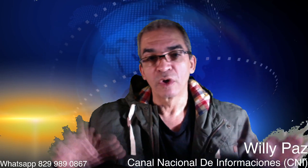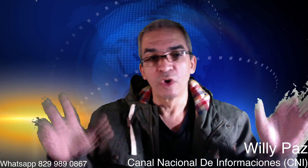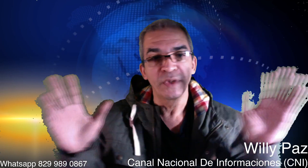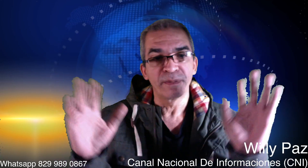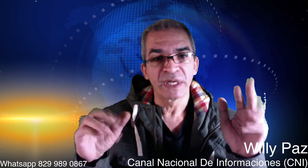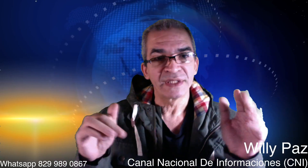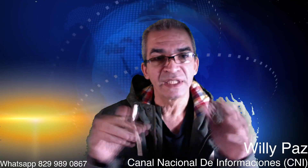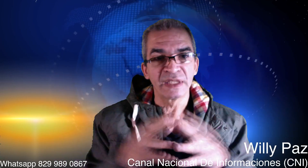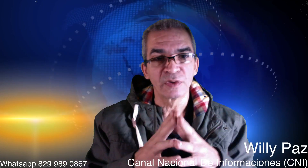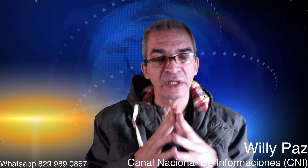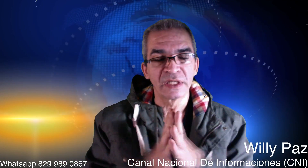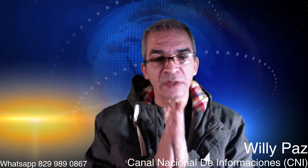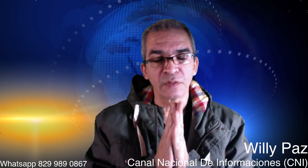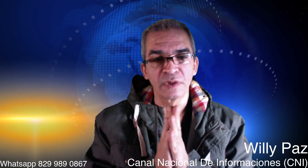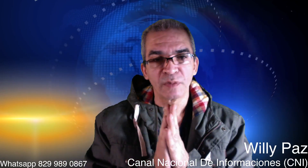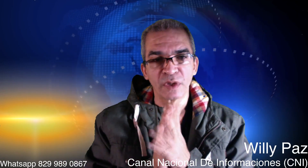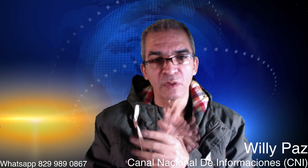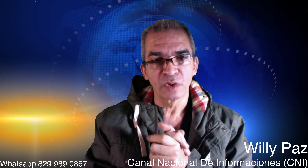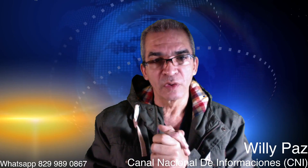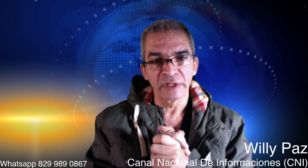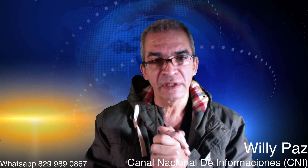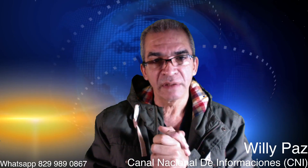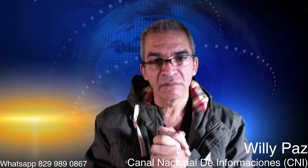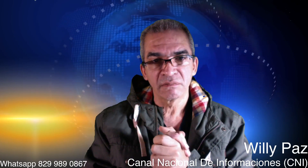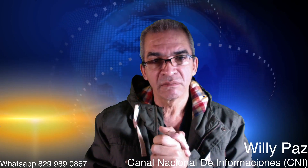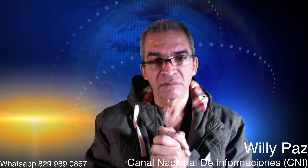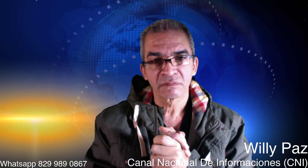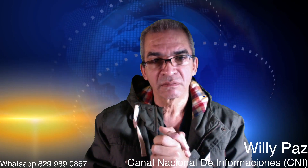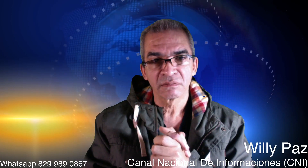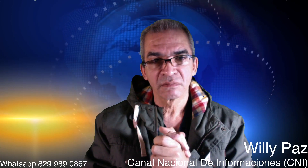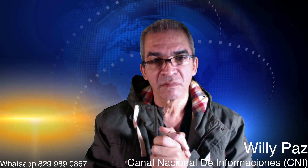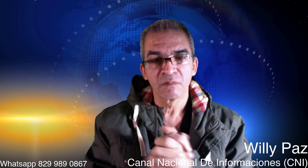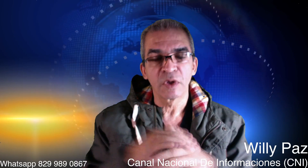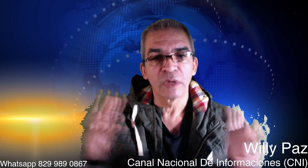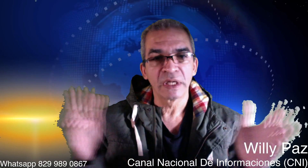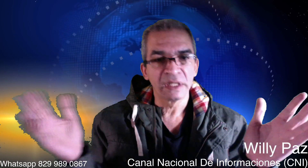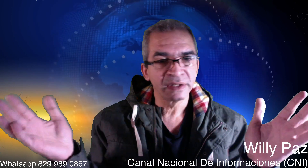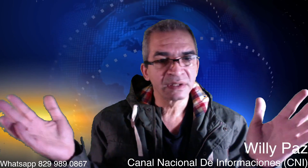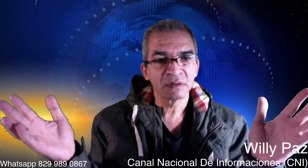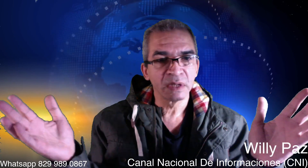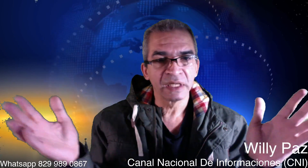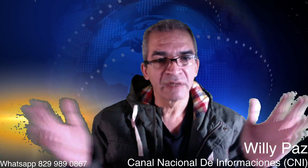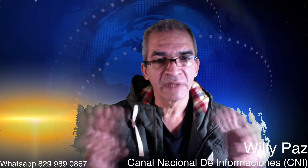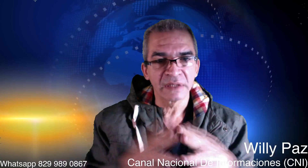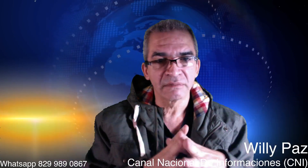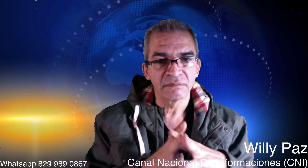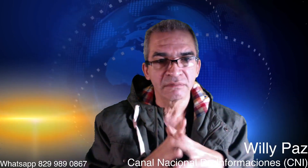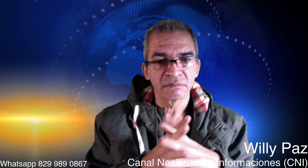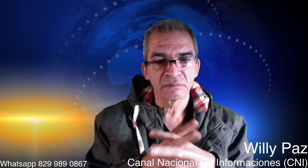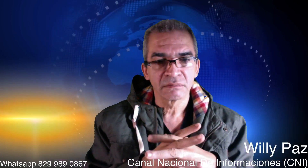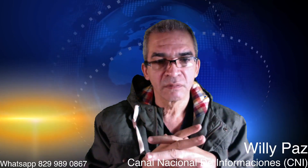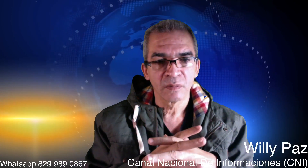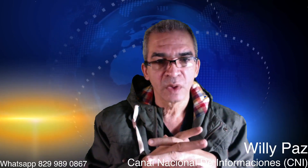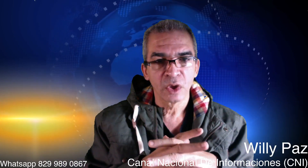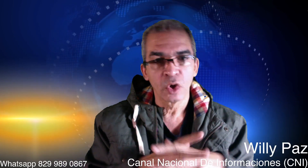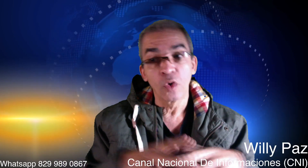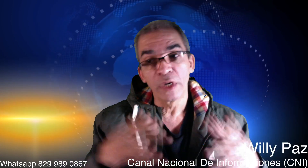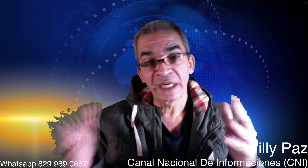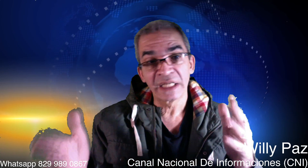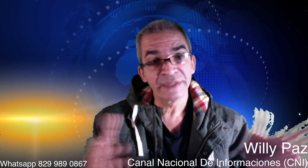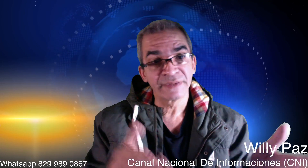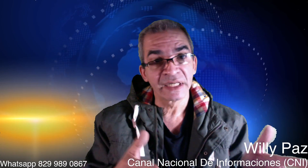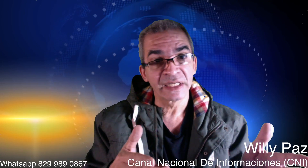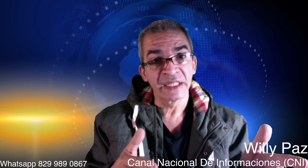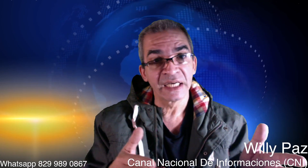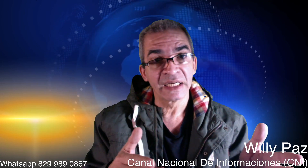cuando el COVID parecía no tener ningún tipo de control aquí. Pero ¿cuál es el afán? ¿O es